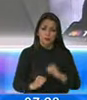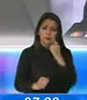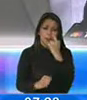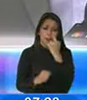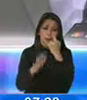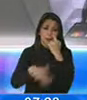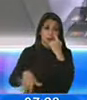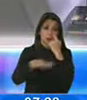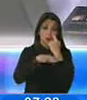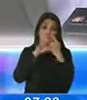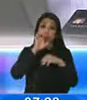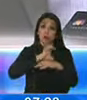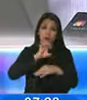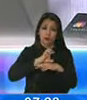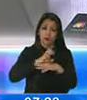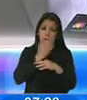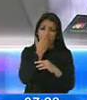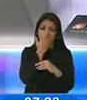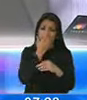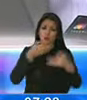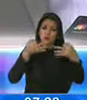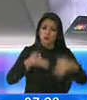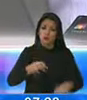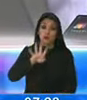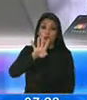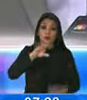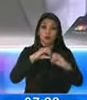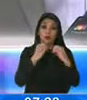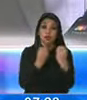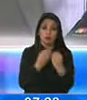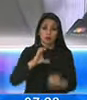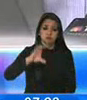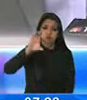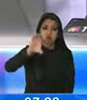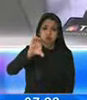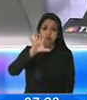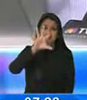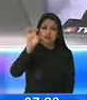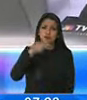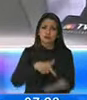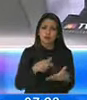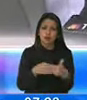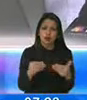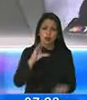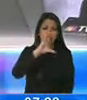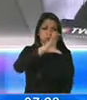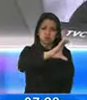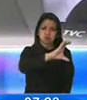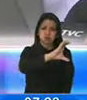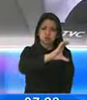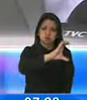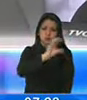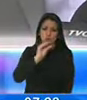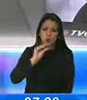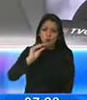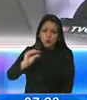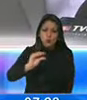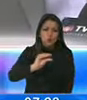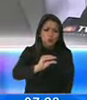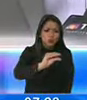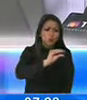a nivel de todo el país. Que no es justo que cuatro organizaciones reciban cerca de $500,000 y las demás